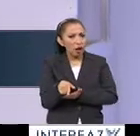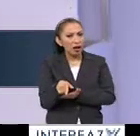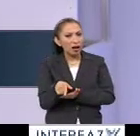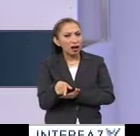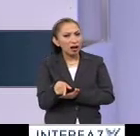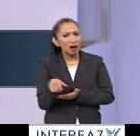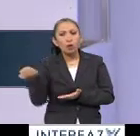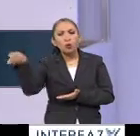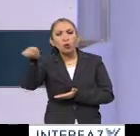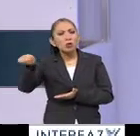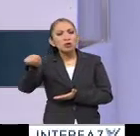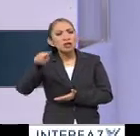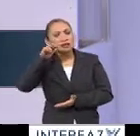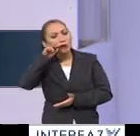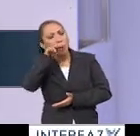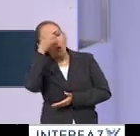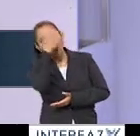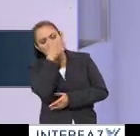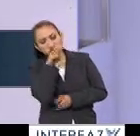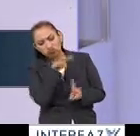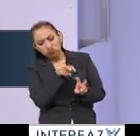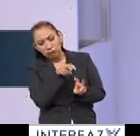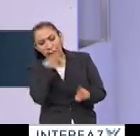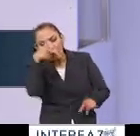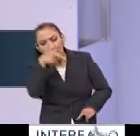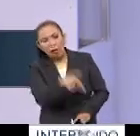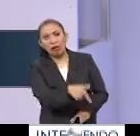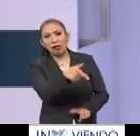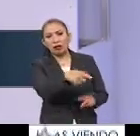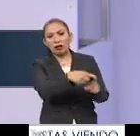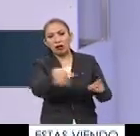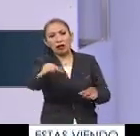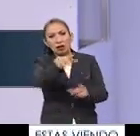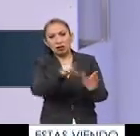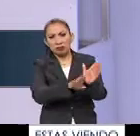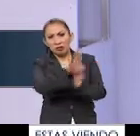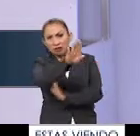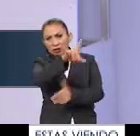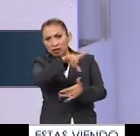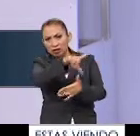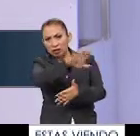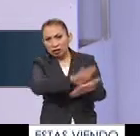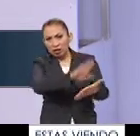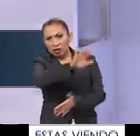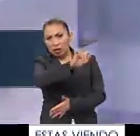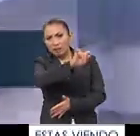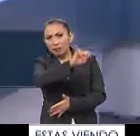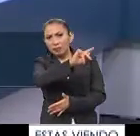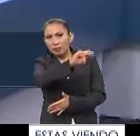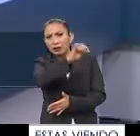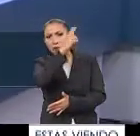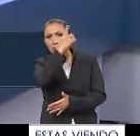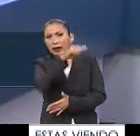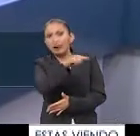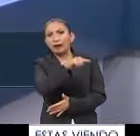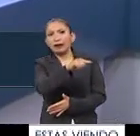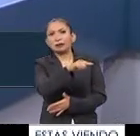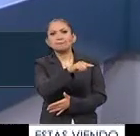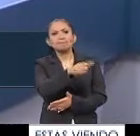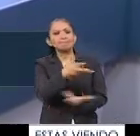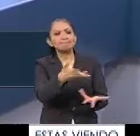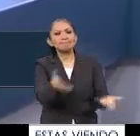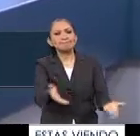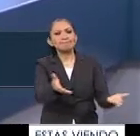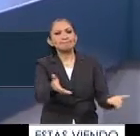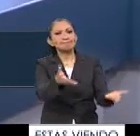¿qué vieron o qué analizaron dentro del desarrollo de las sociedades latinoamericanas para poder